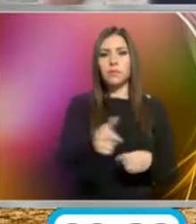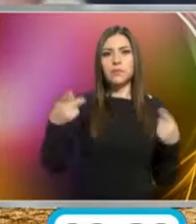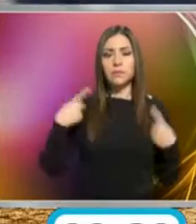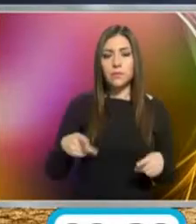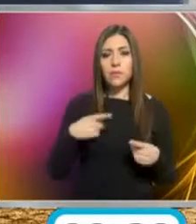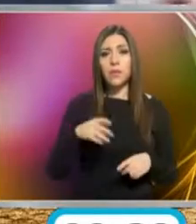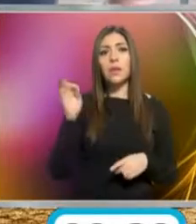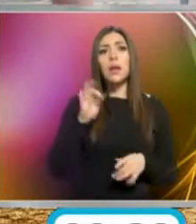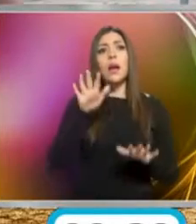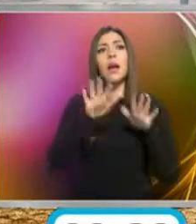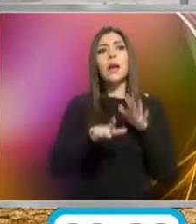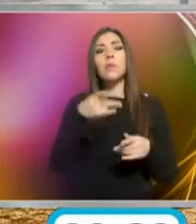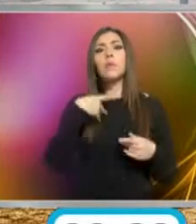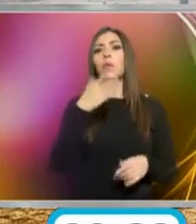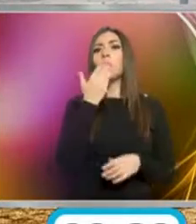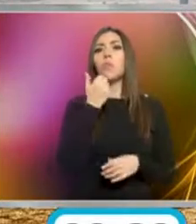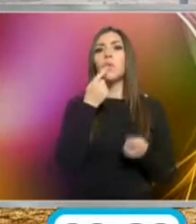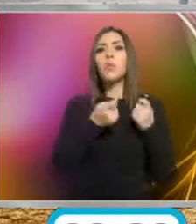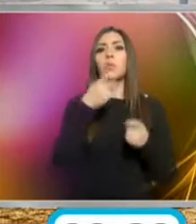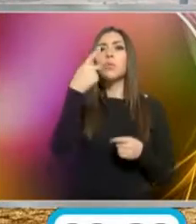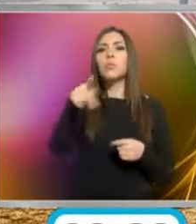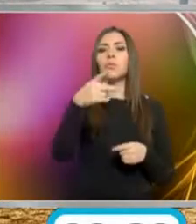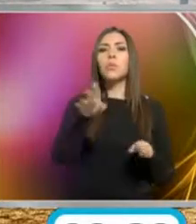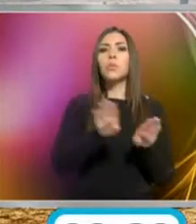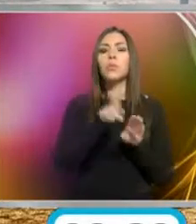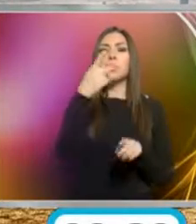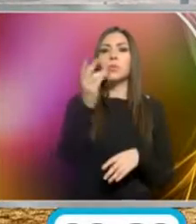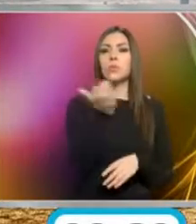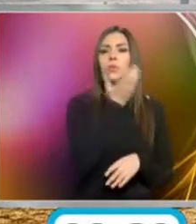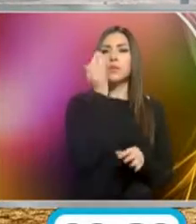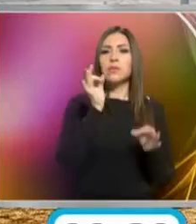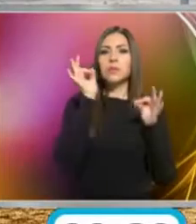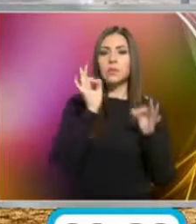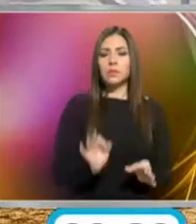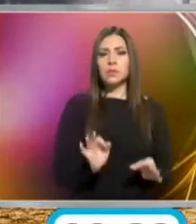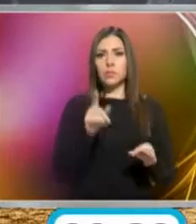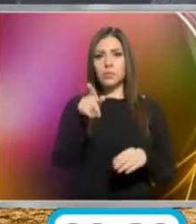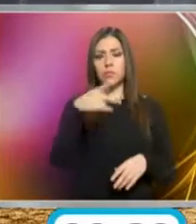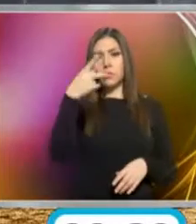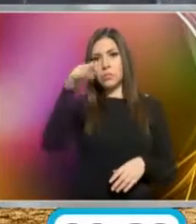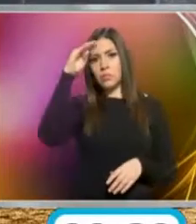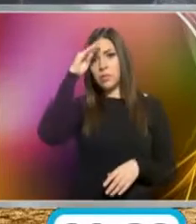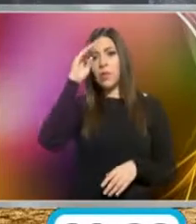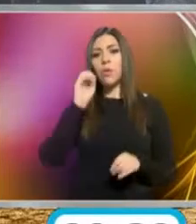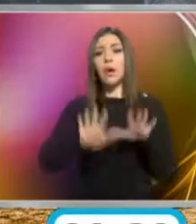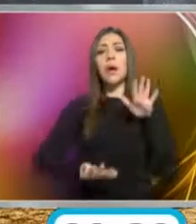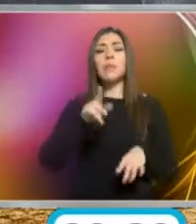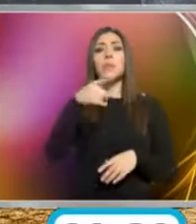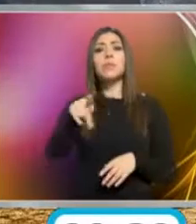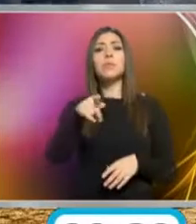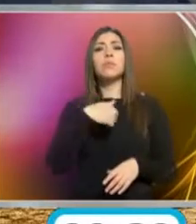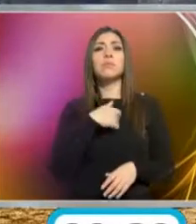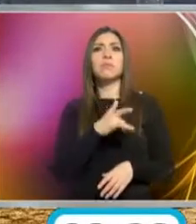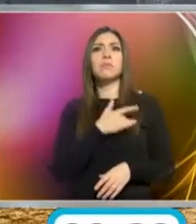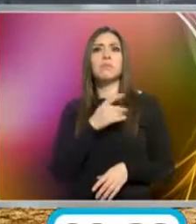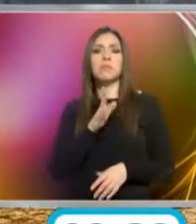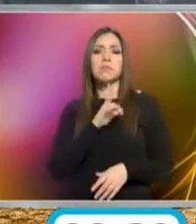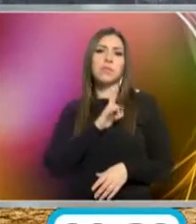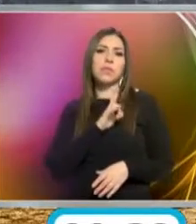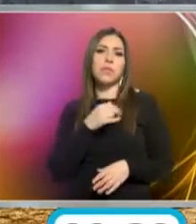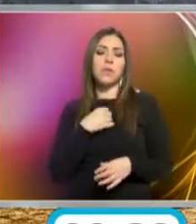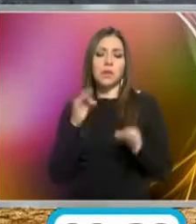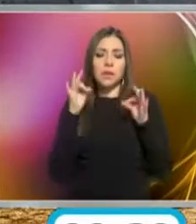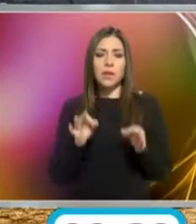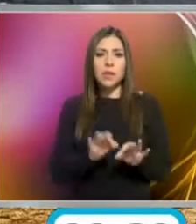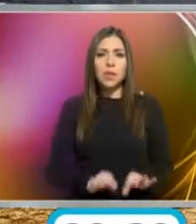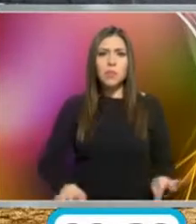muchas veces que tú no te controles es tu propio narcisismo, tu Claro. propia egolatría, el sentir que eres tan importante que tú tienes derecho a hacer